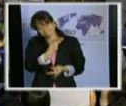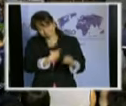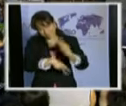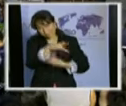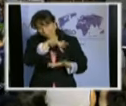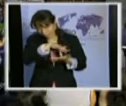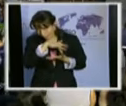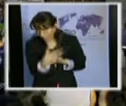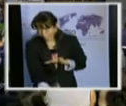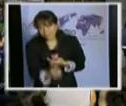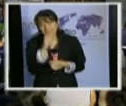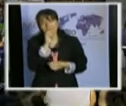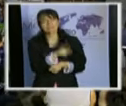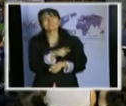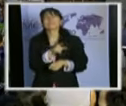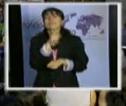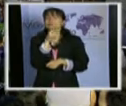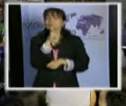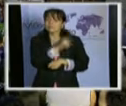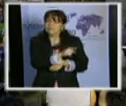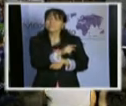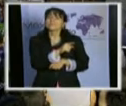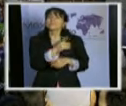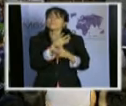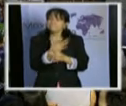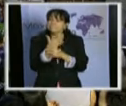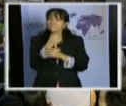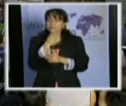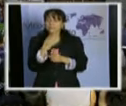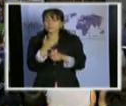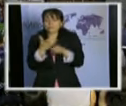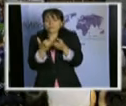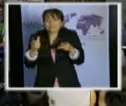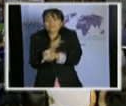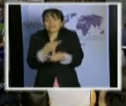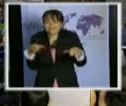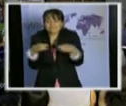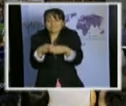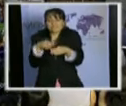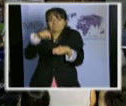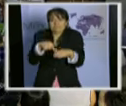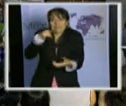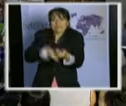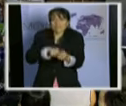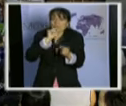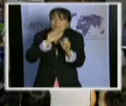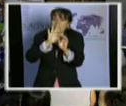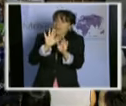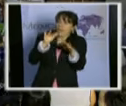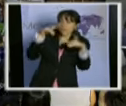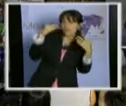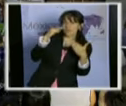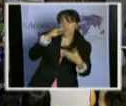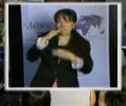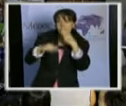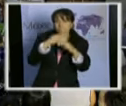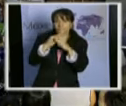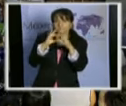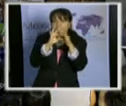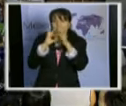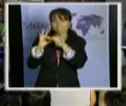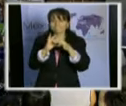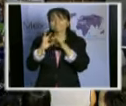Combinar en tu caso lo local con lo internacional, sin duda un gran reto. Me quedo con la frase del combate